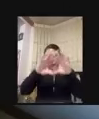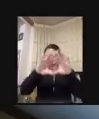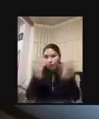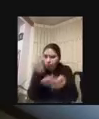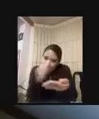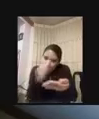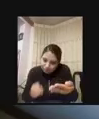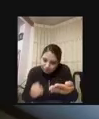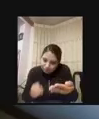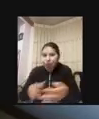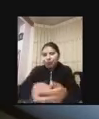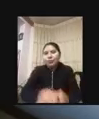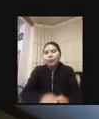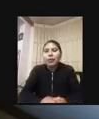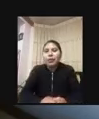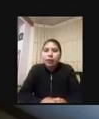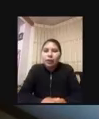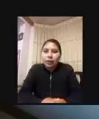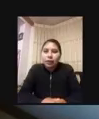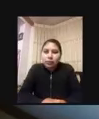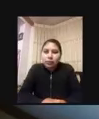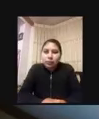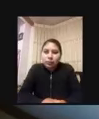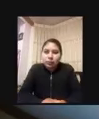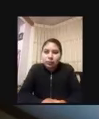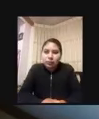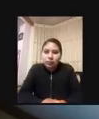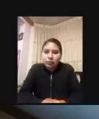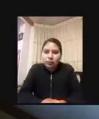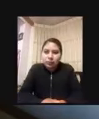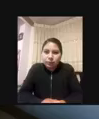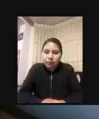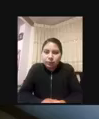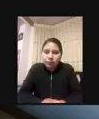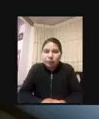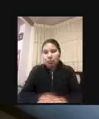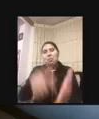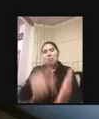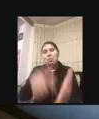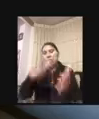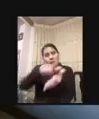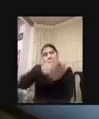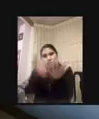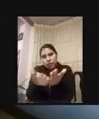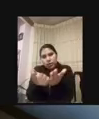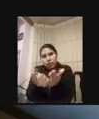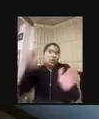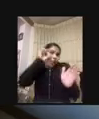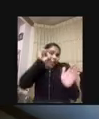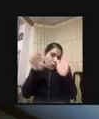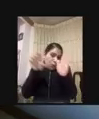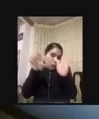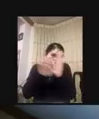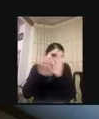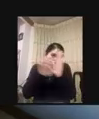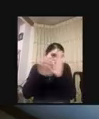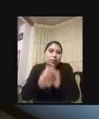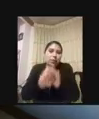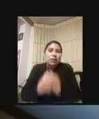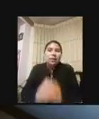siguiente. Aquí, como les decía, aquí ya el trabajo es imagen y la imagen y la palabra, ¿no?